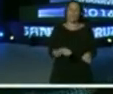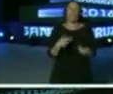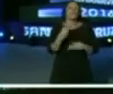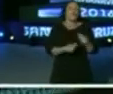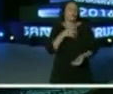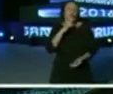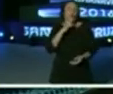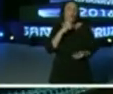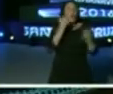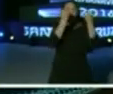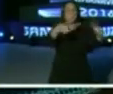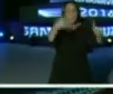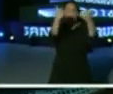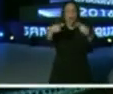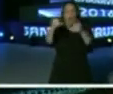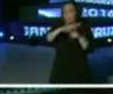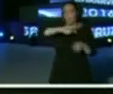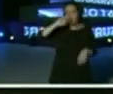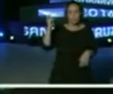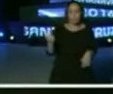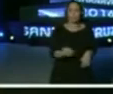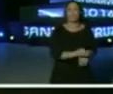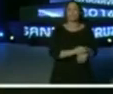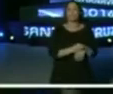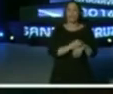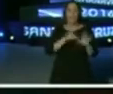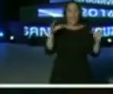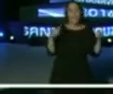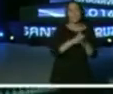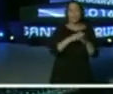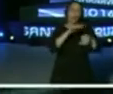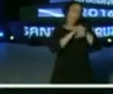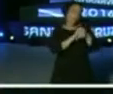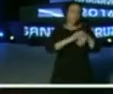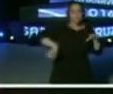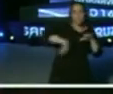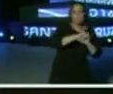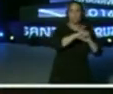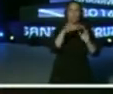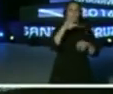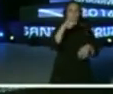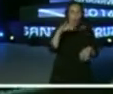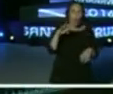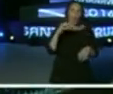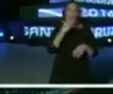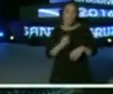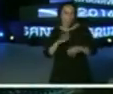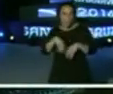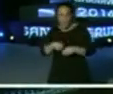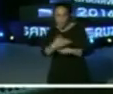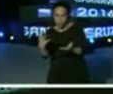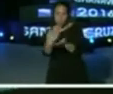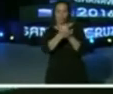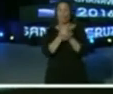haciendo festivales, festivales de todo tipo. El Partido de Amigos de Vitolo, Reyes para Todos, Festivales